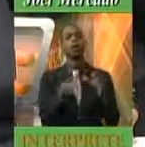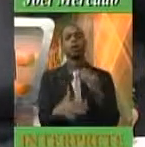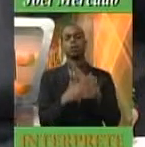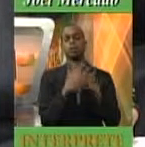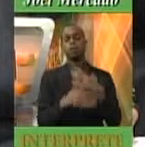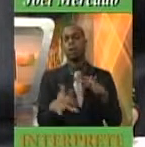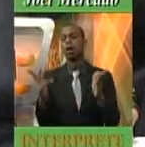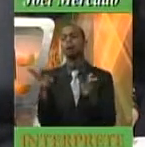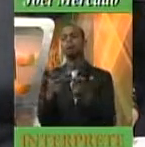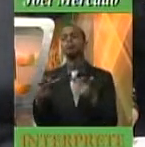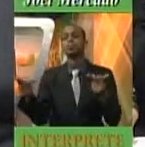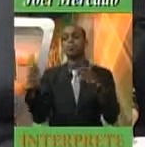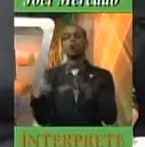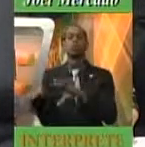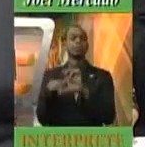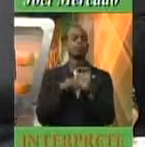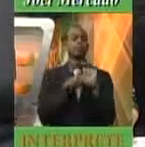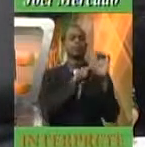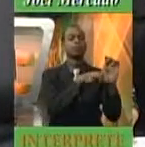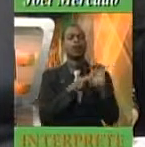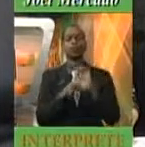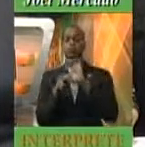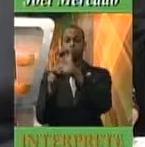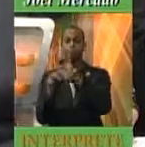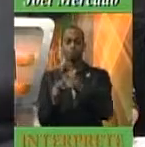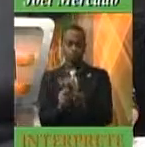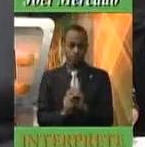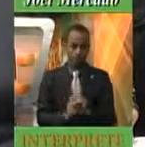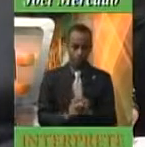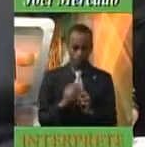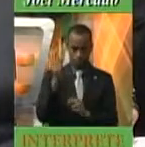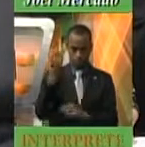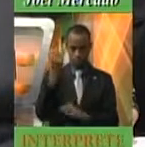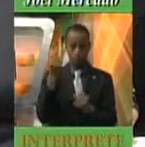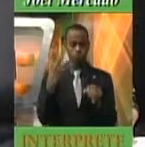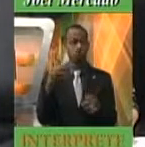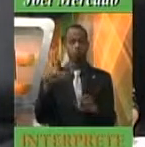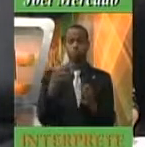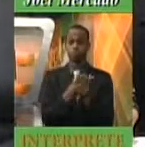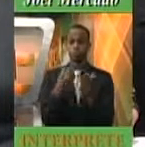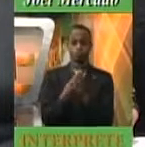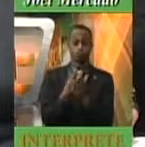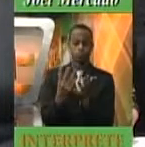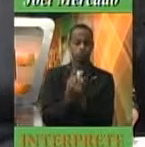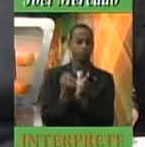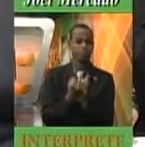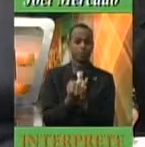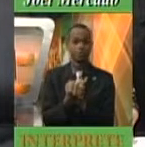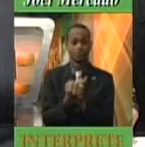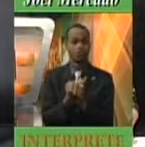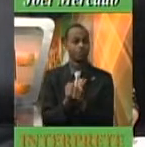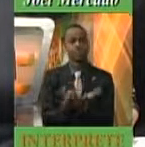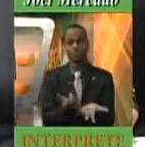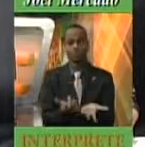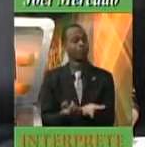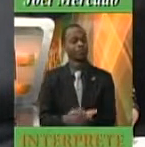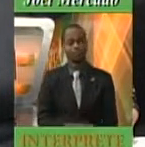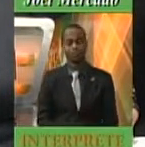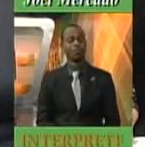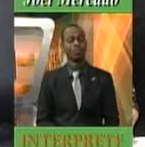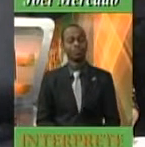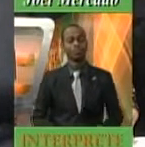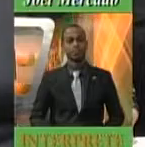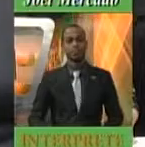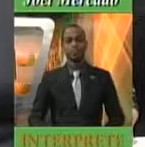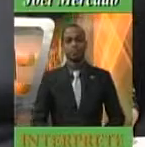a los parques, a donde ellos quieren ir. Están dejando de hacer dinero, ese uno. Y dos, en términos del